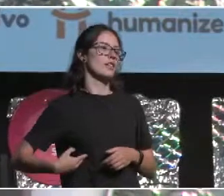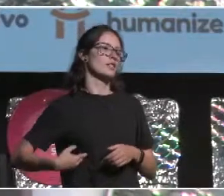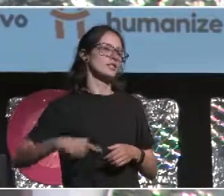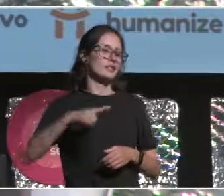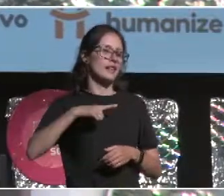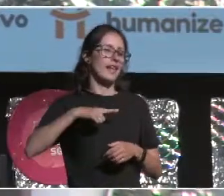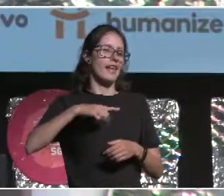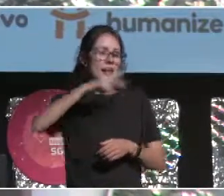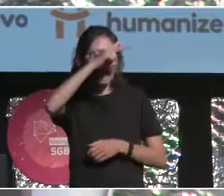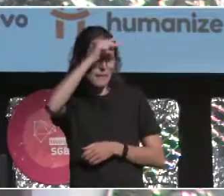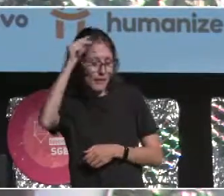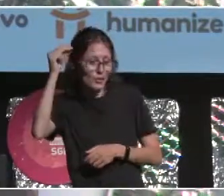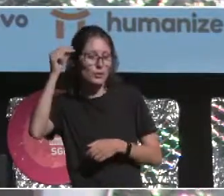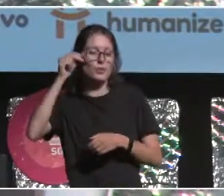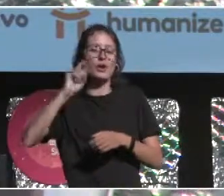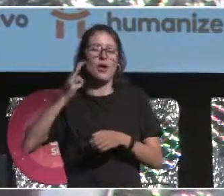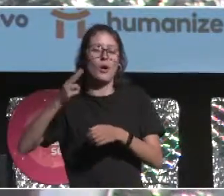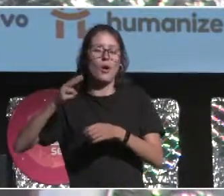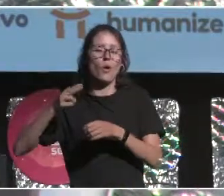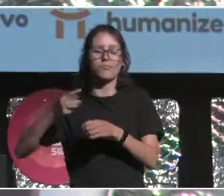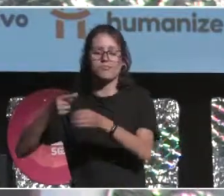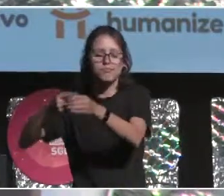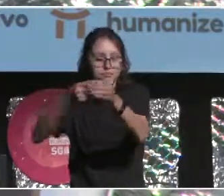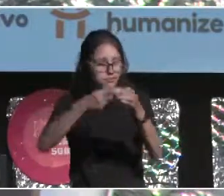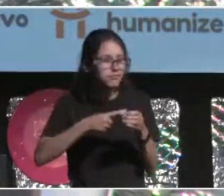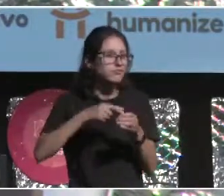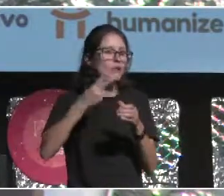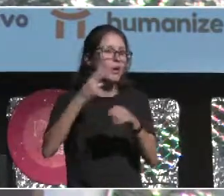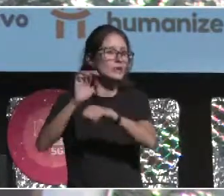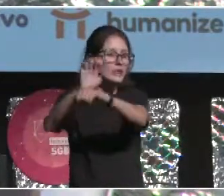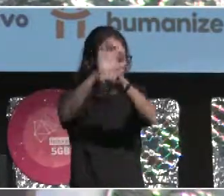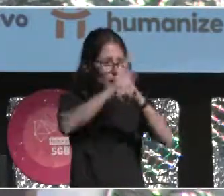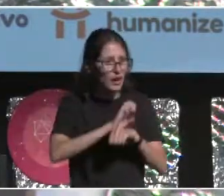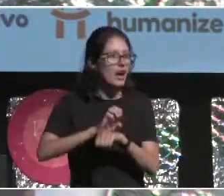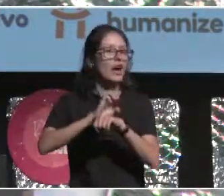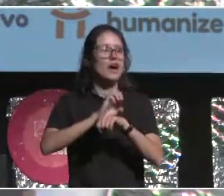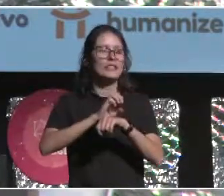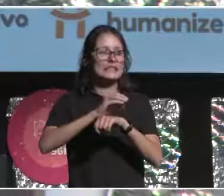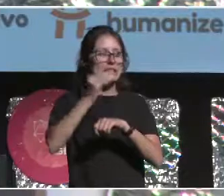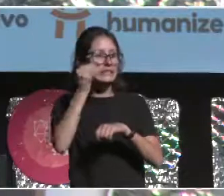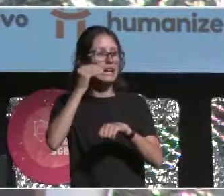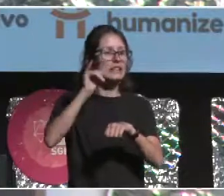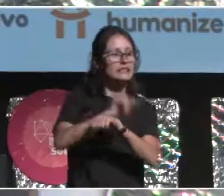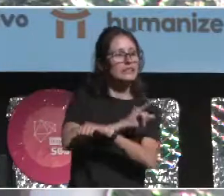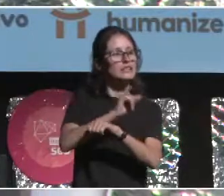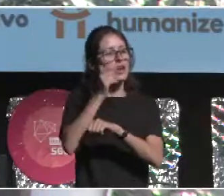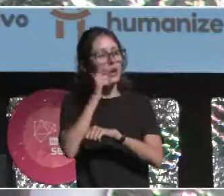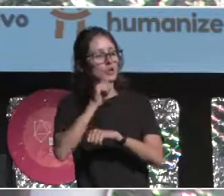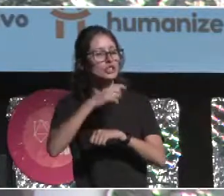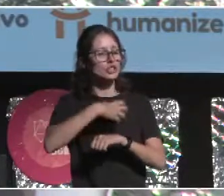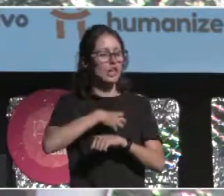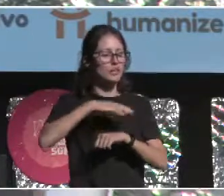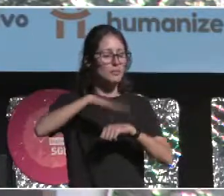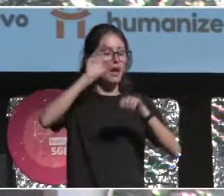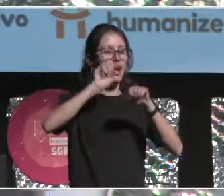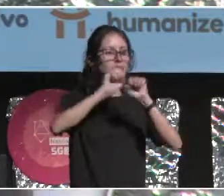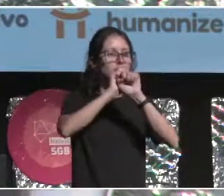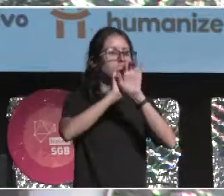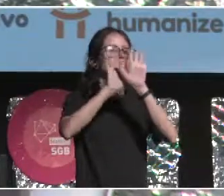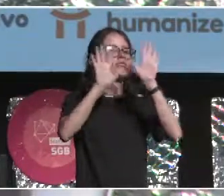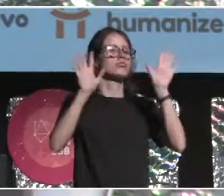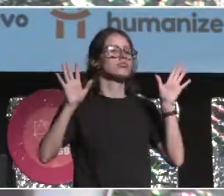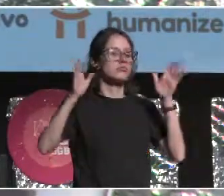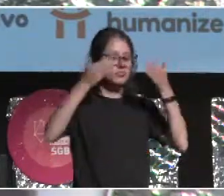alcaldía, de municipios. Se ha vuelto una forma de ser mucho más abierto, algunos lo consideran transparente, ahí puede haber